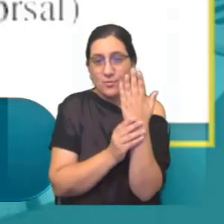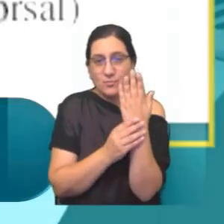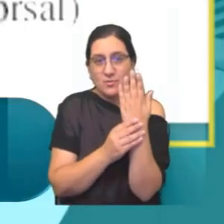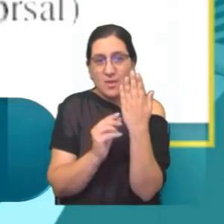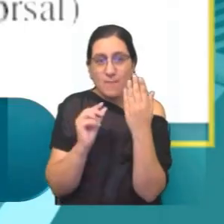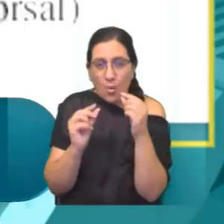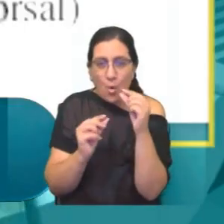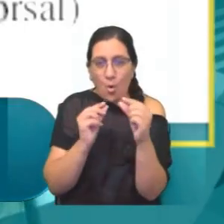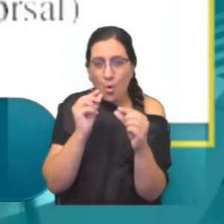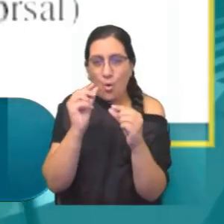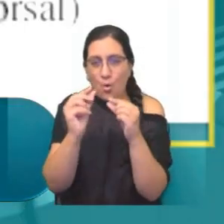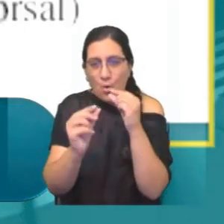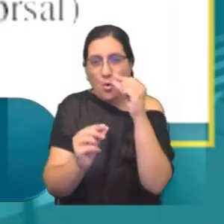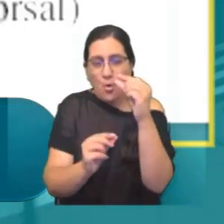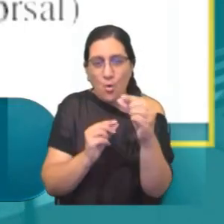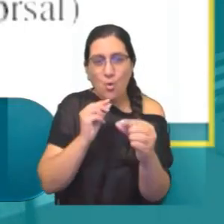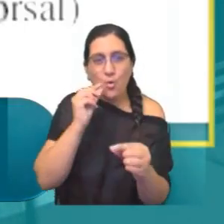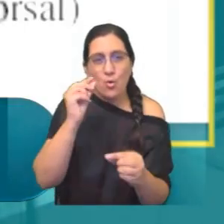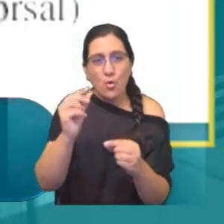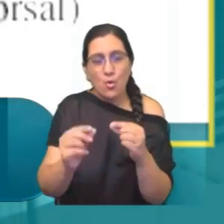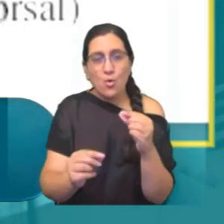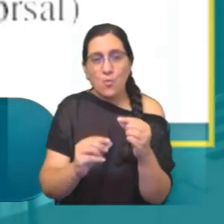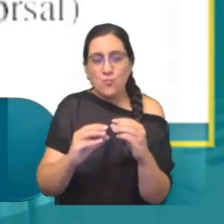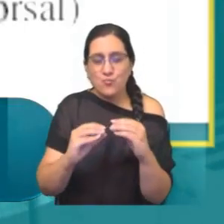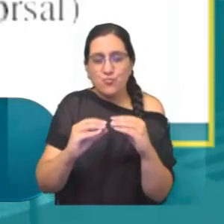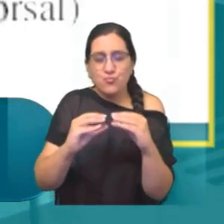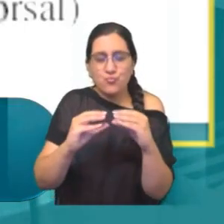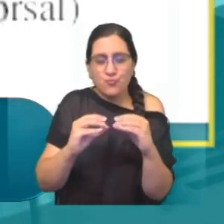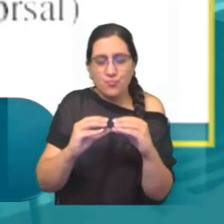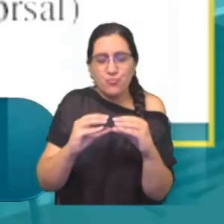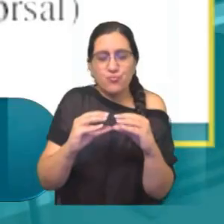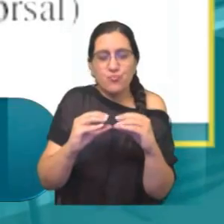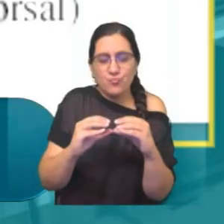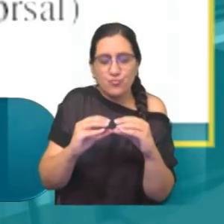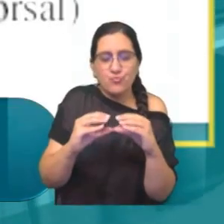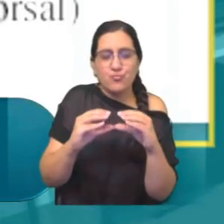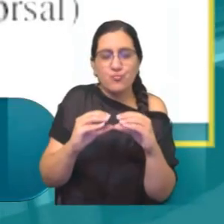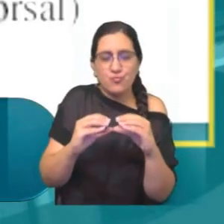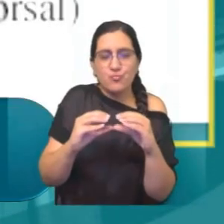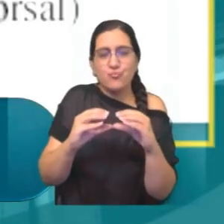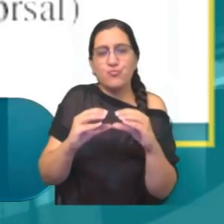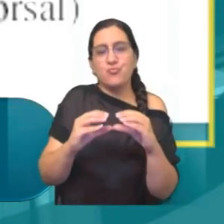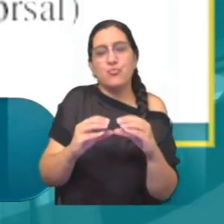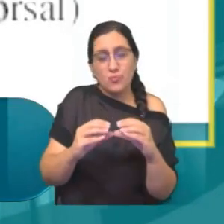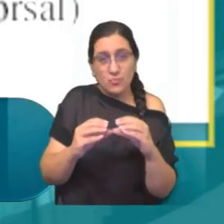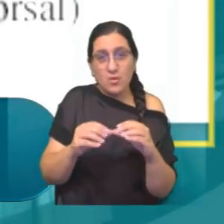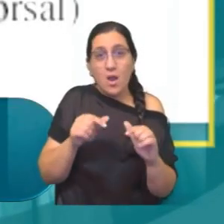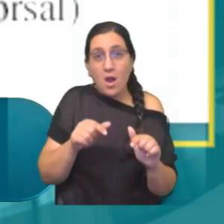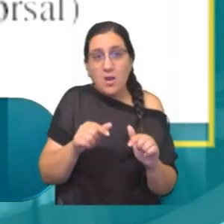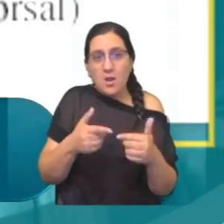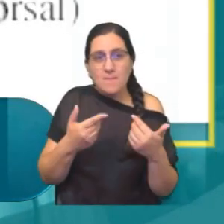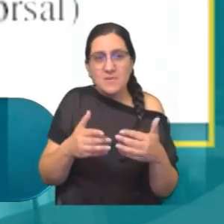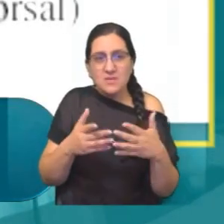poco, por procesos que tienen que ver con metabólicos, inflamaciones repetidas de lo metabólico, por ejemplo la artritis reumatoidea, empiezan a